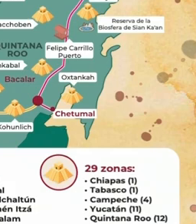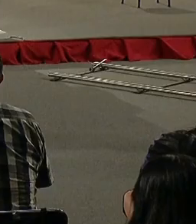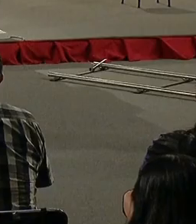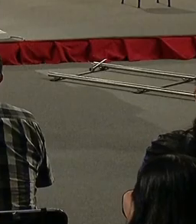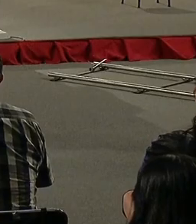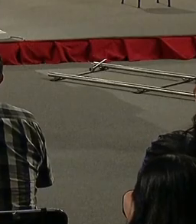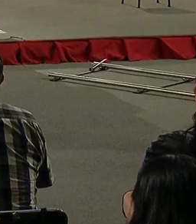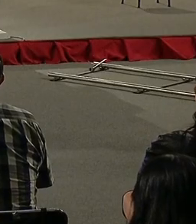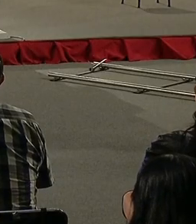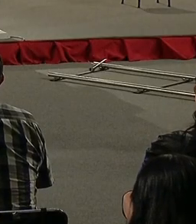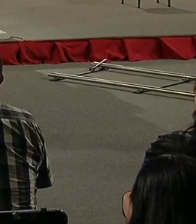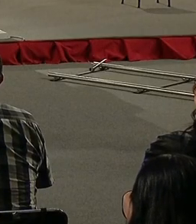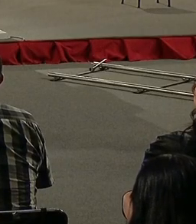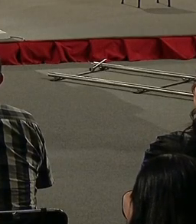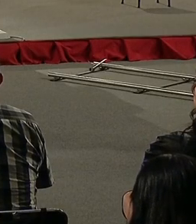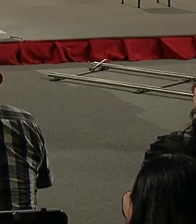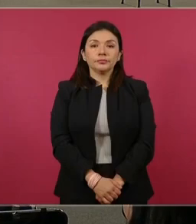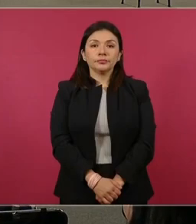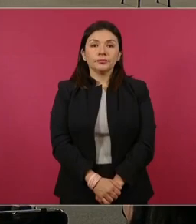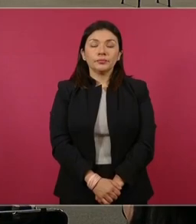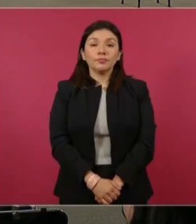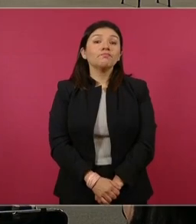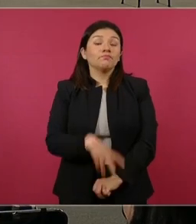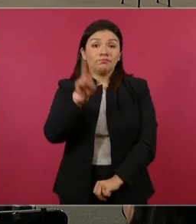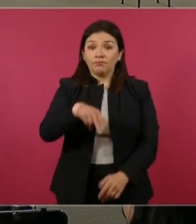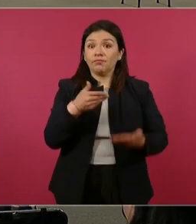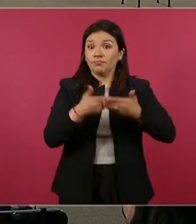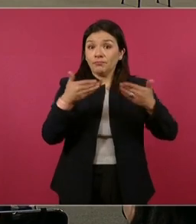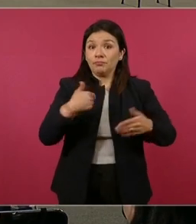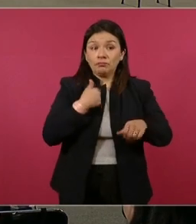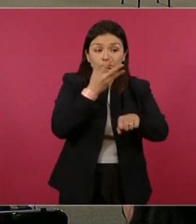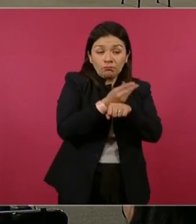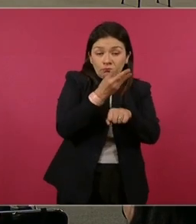restauración, de manera que estamos hoy mismo restaurando